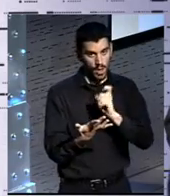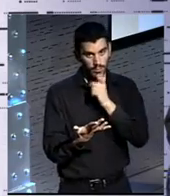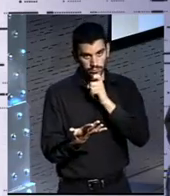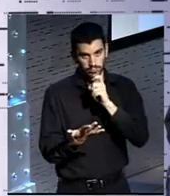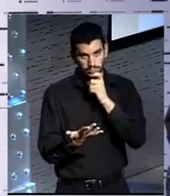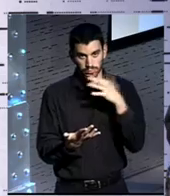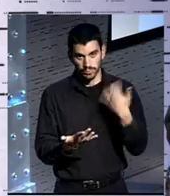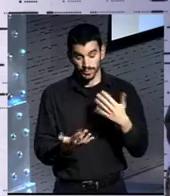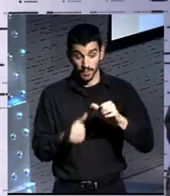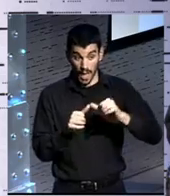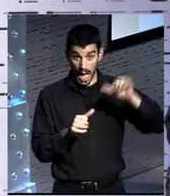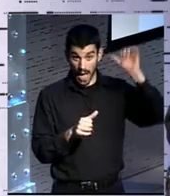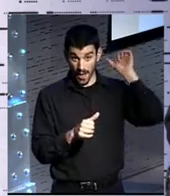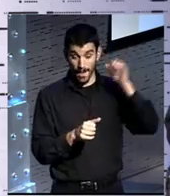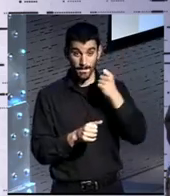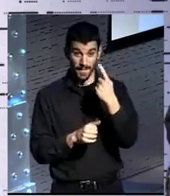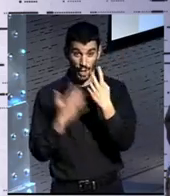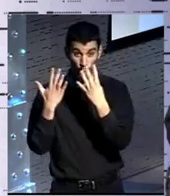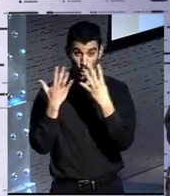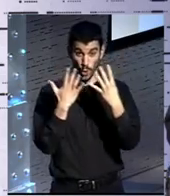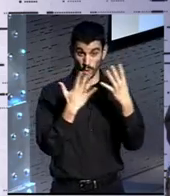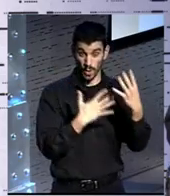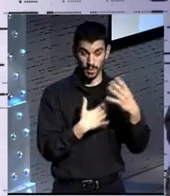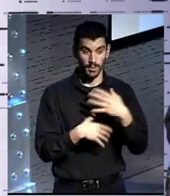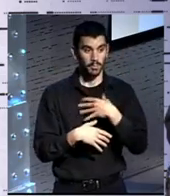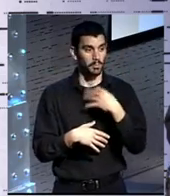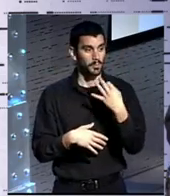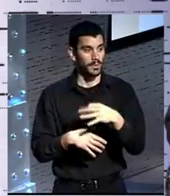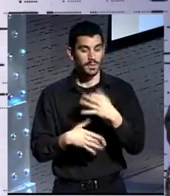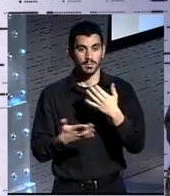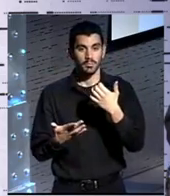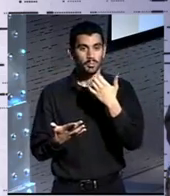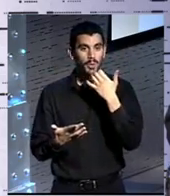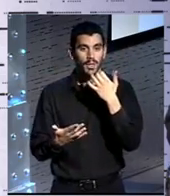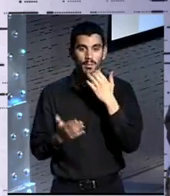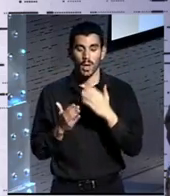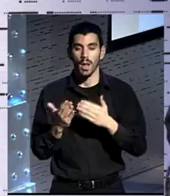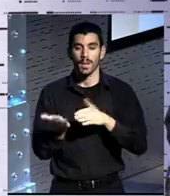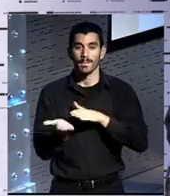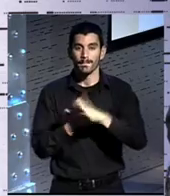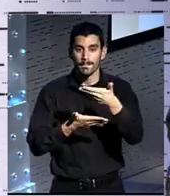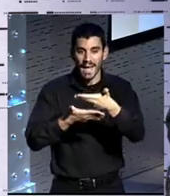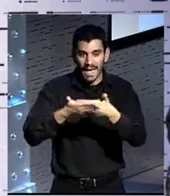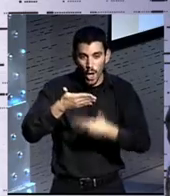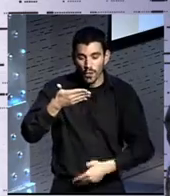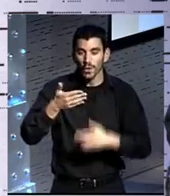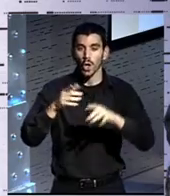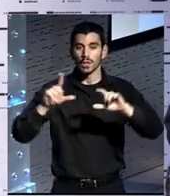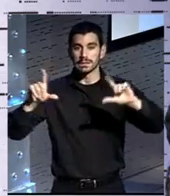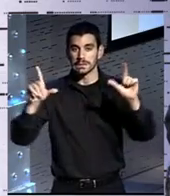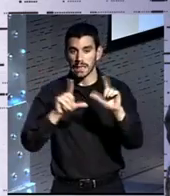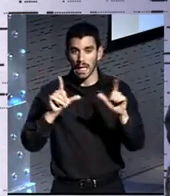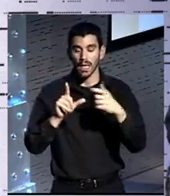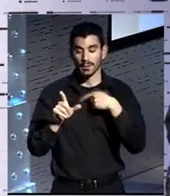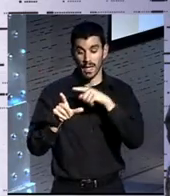en el año 99, poniendo un teléfono distinto en cada periódico, en cada canal de televisión, éramos capaces de